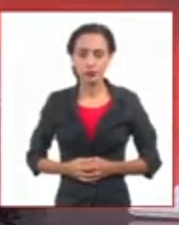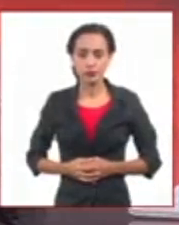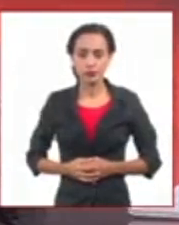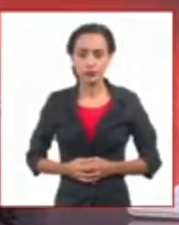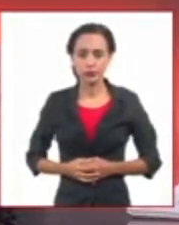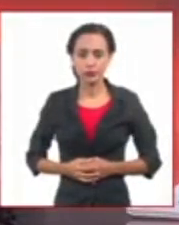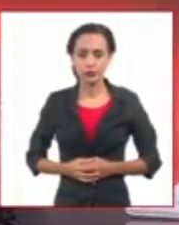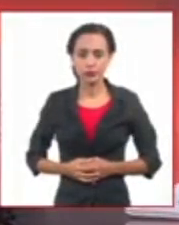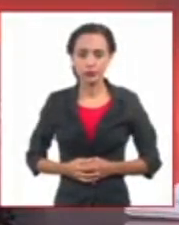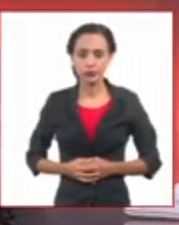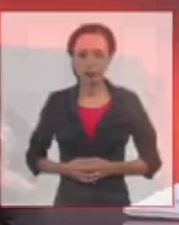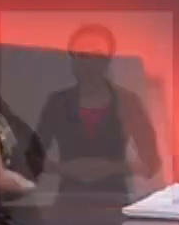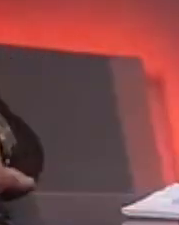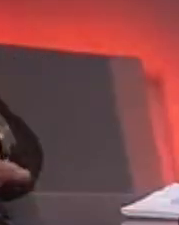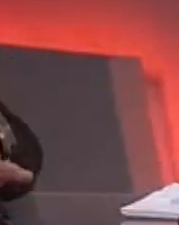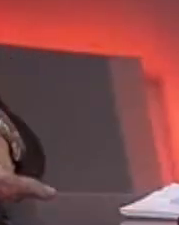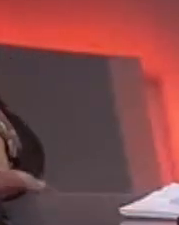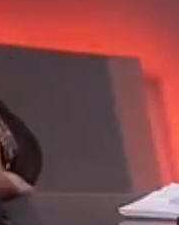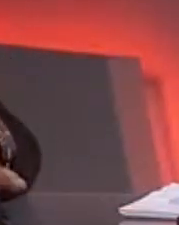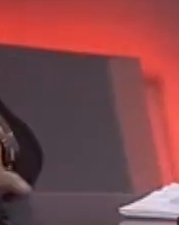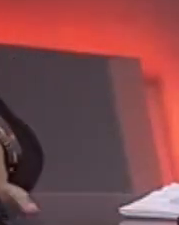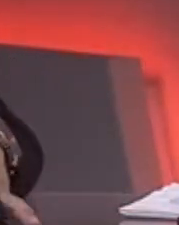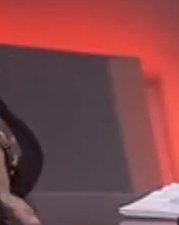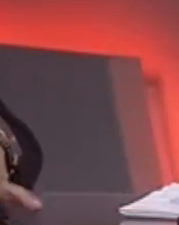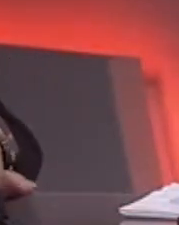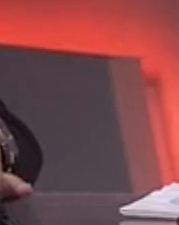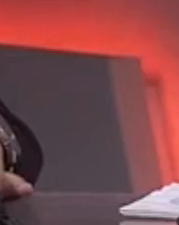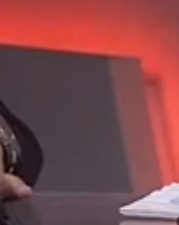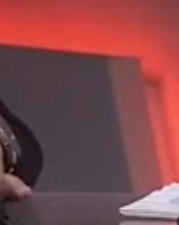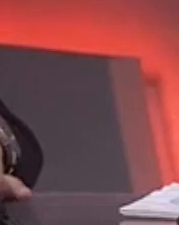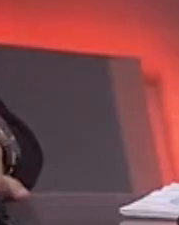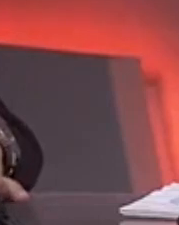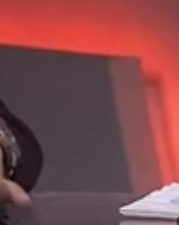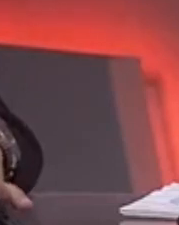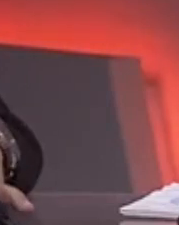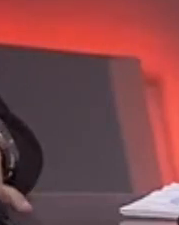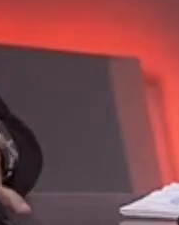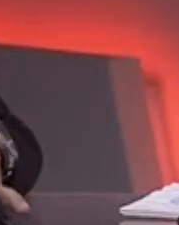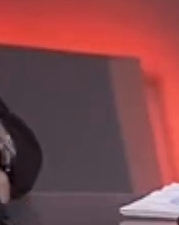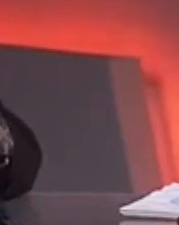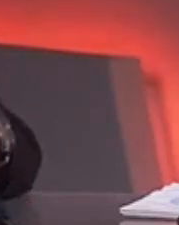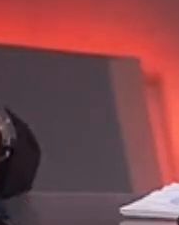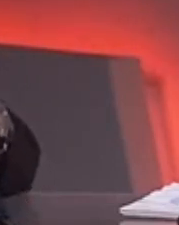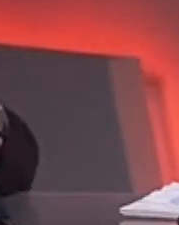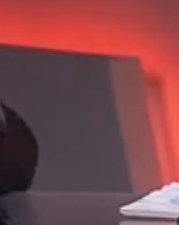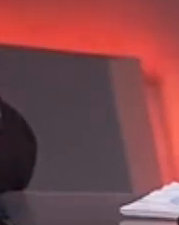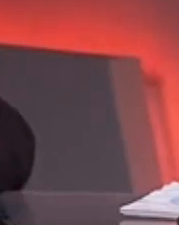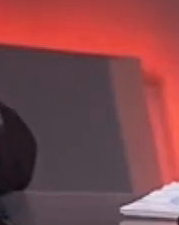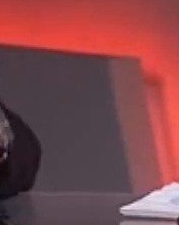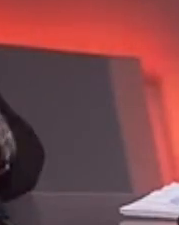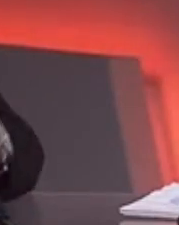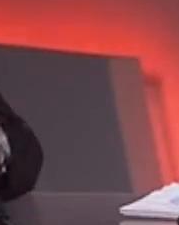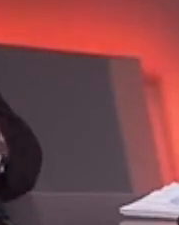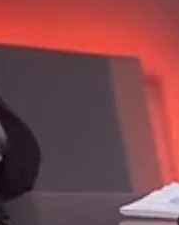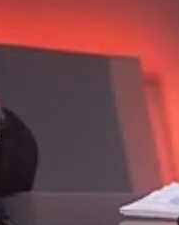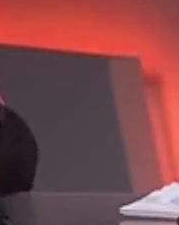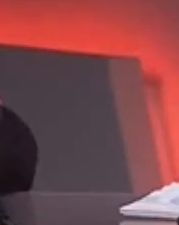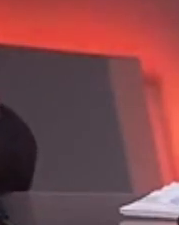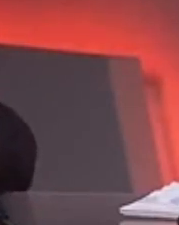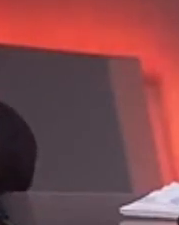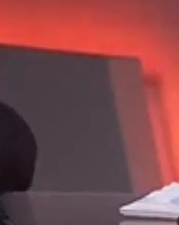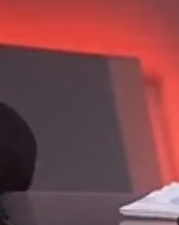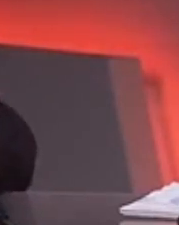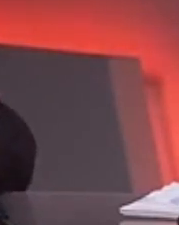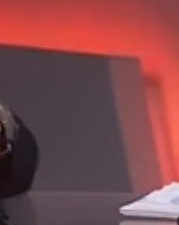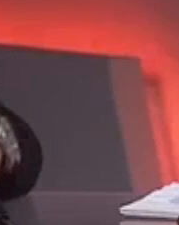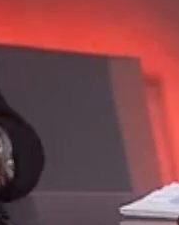la región estados olvidó lo que está buscando sobre todo es reconstruir su hegemonía en américa latina y el caribe algo que en